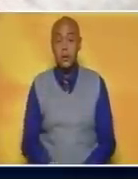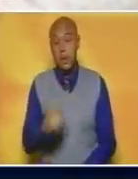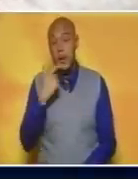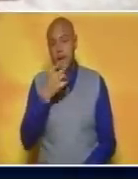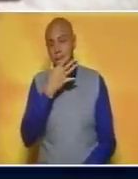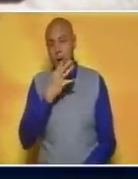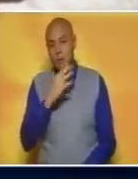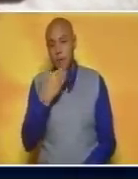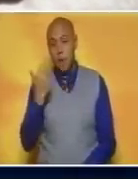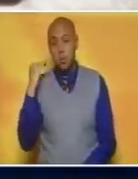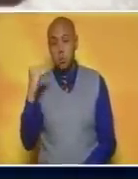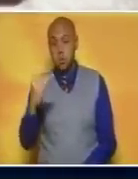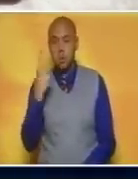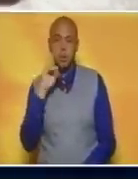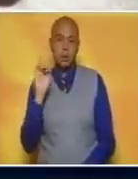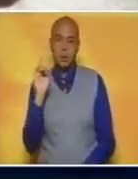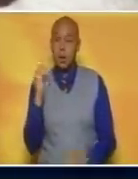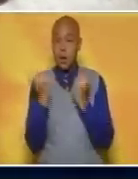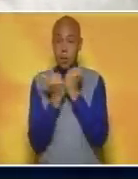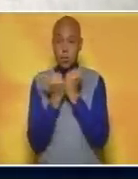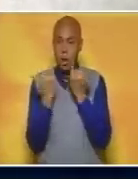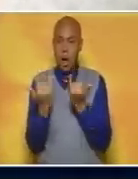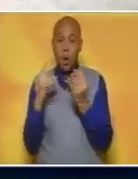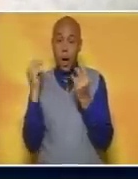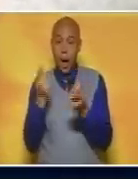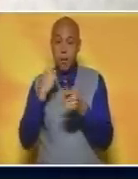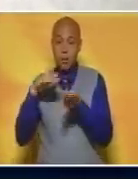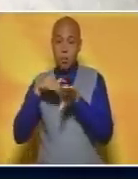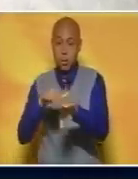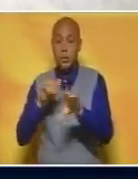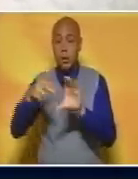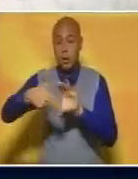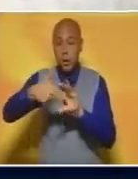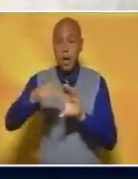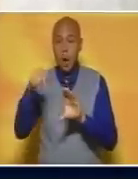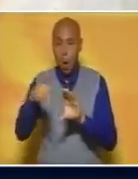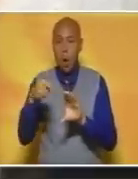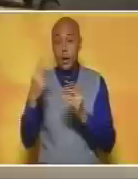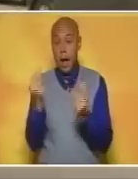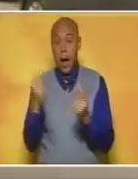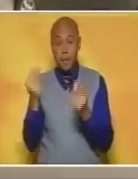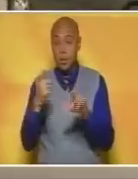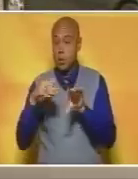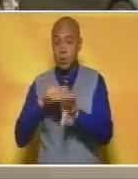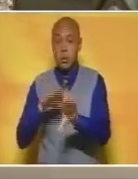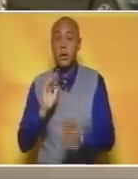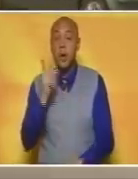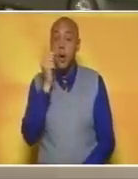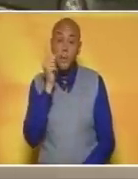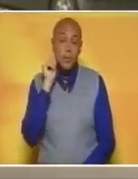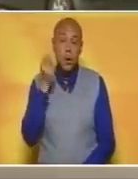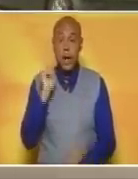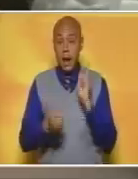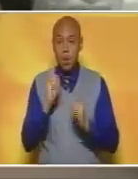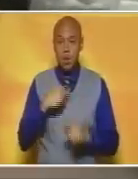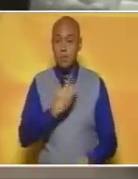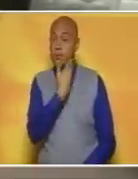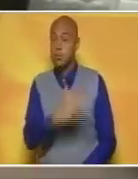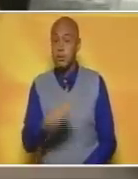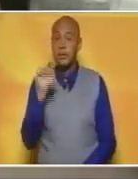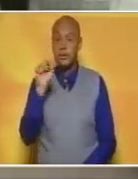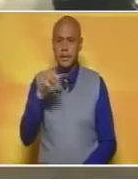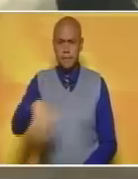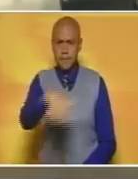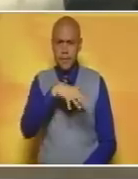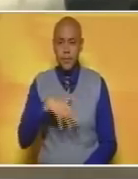un poquito más la cola y por lo que se vio hoy se avanza un poquito más rápido, pues. Algunos conductores rechazan que luego de